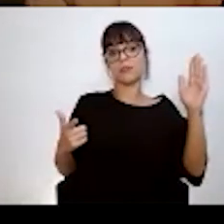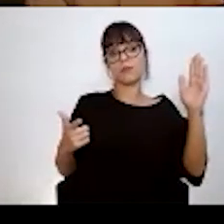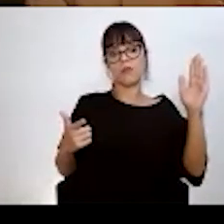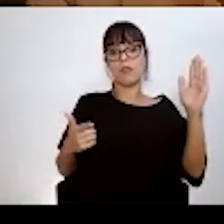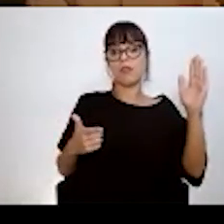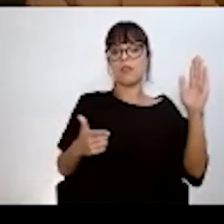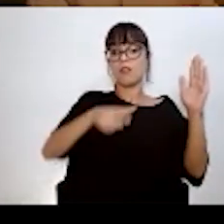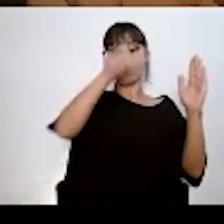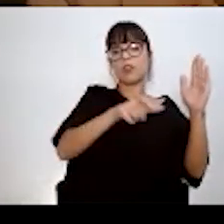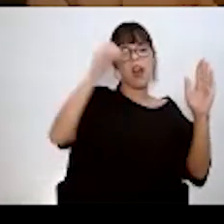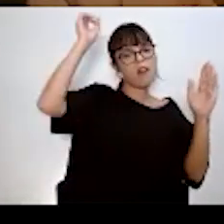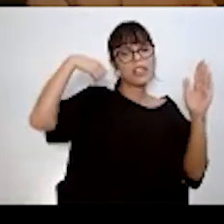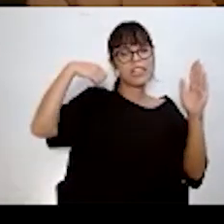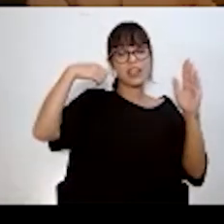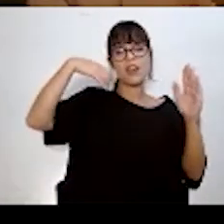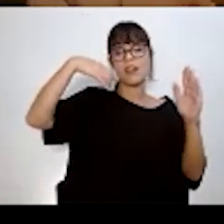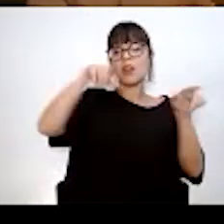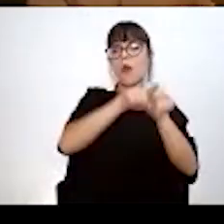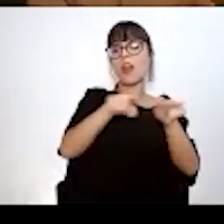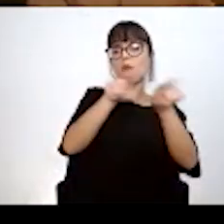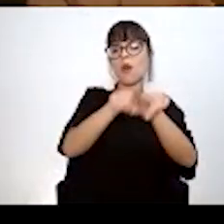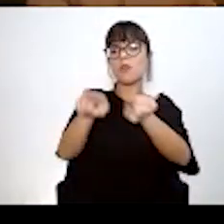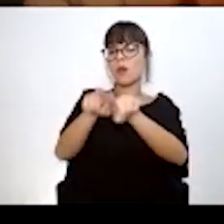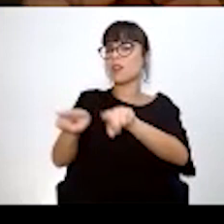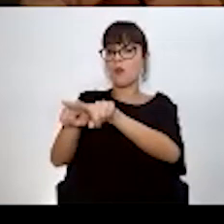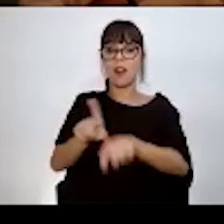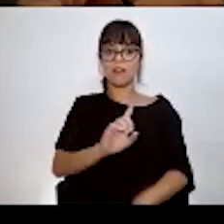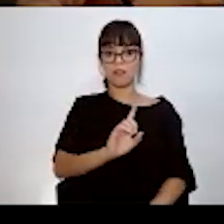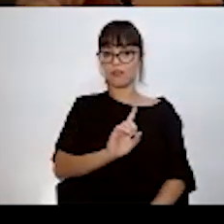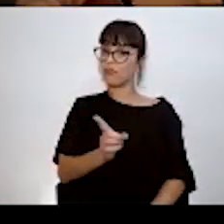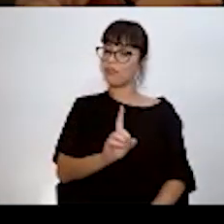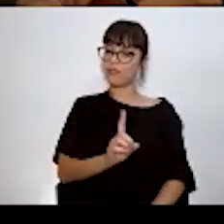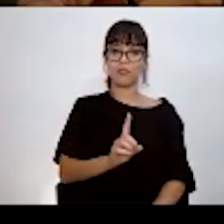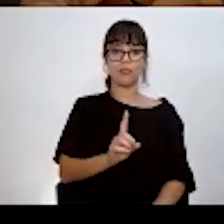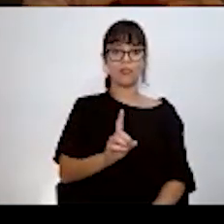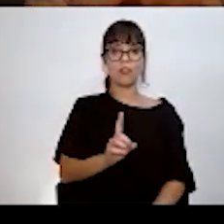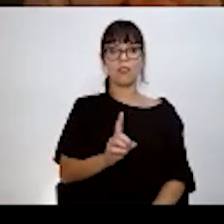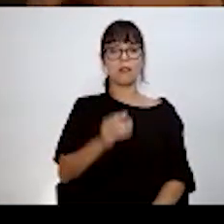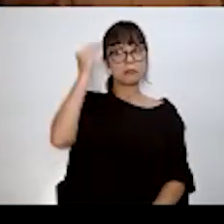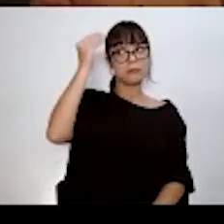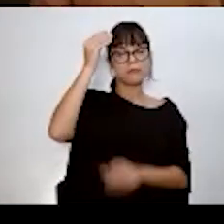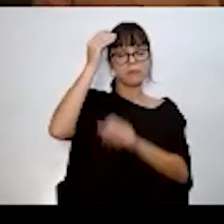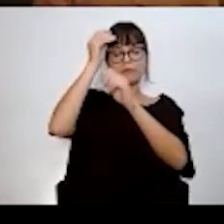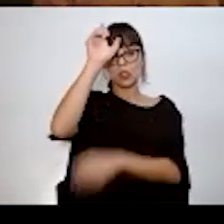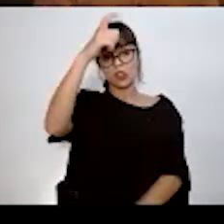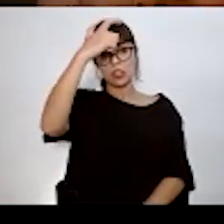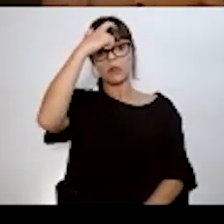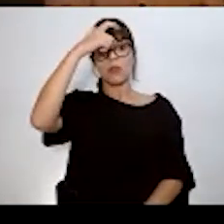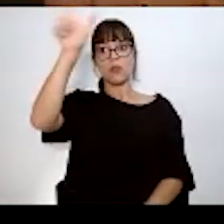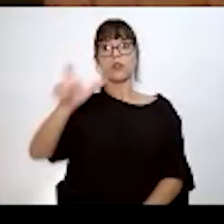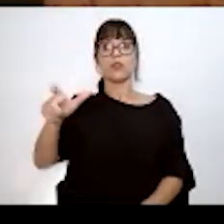Ahora podemos pensar mejor en poblaciones mezcladas, en poblaciones que son el resultado de un proceso en las que